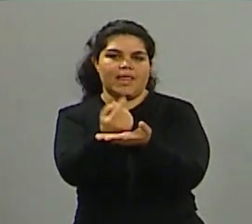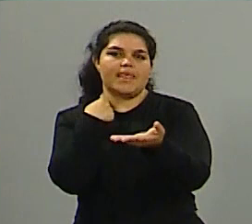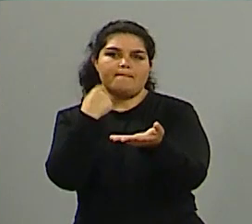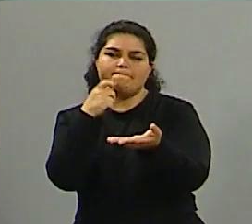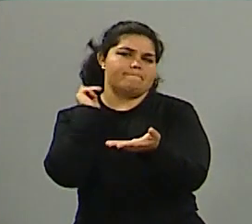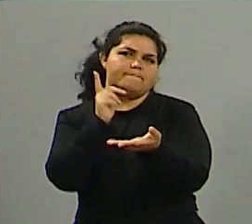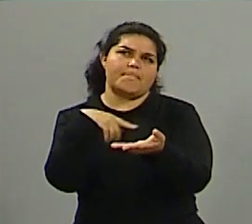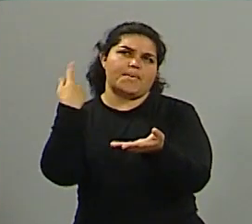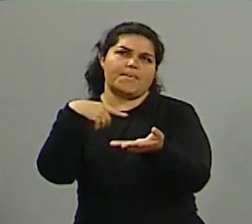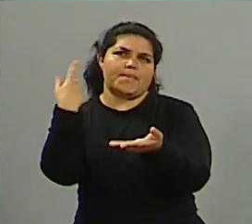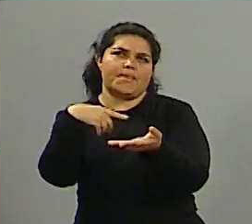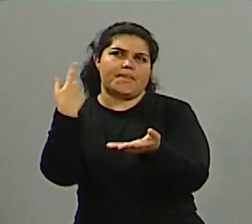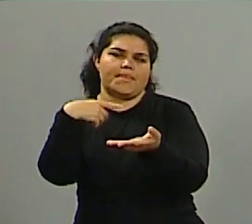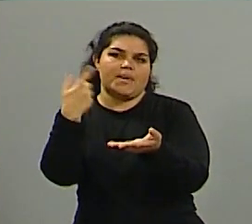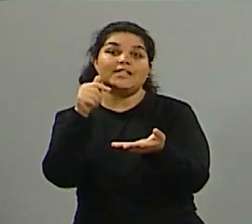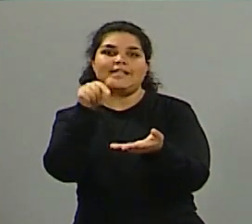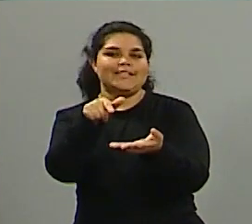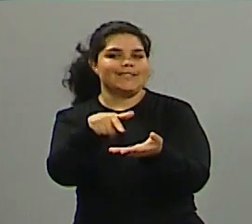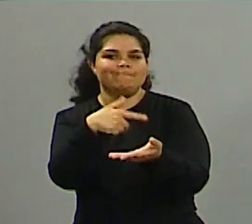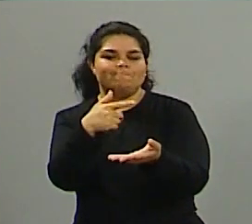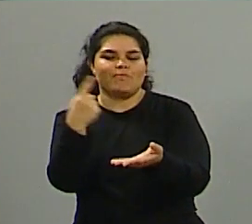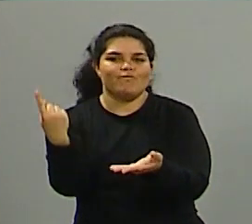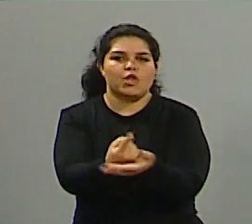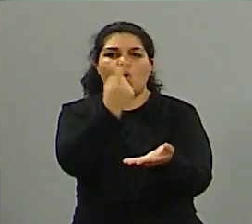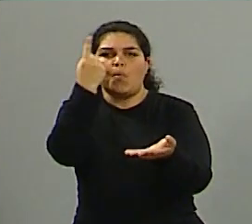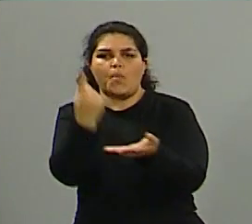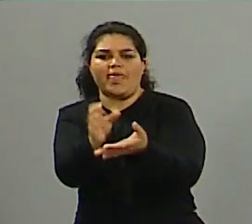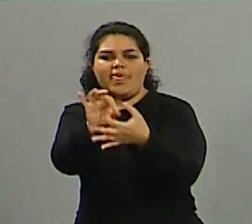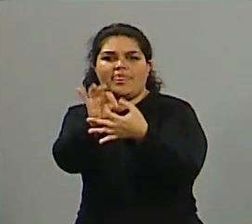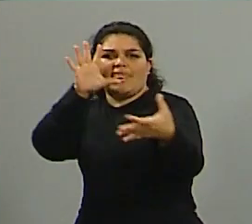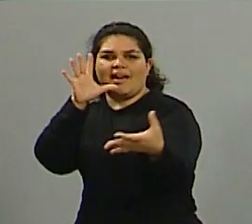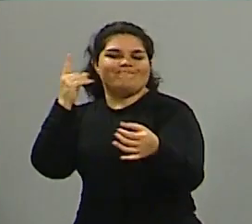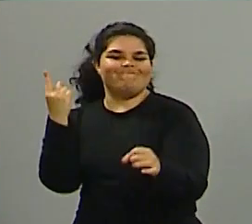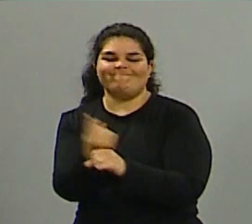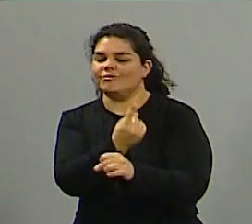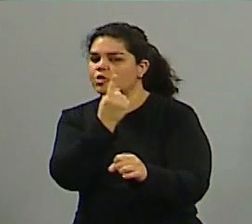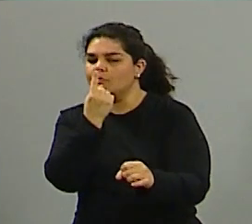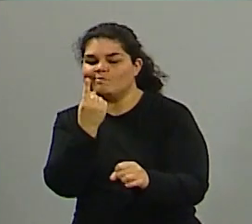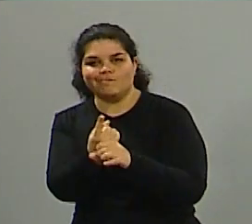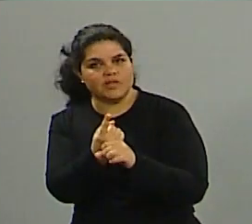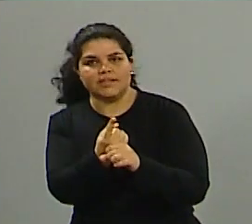sus fuerzas los realistas, esa independencia, por más que se declare o por más que lo que suceda,